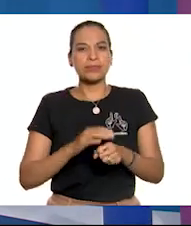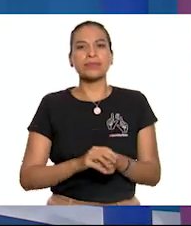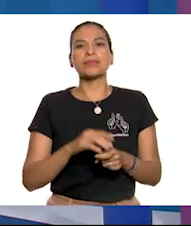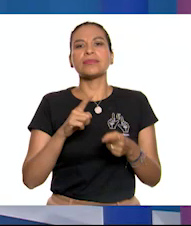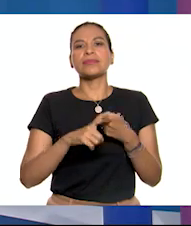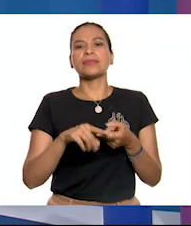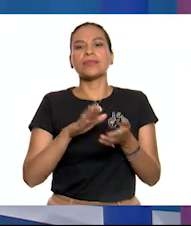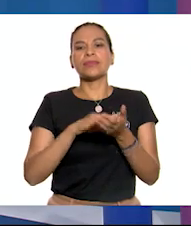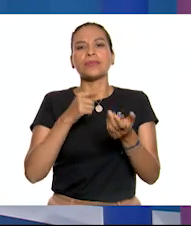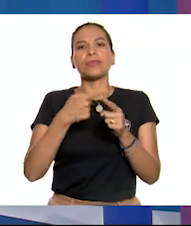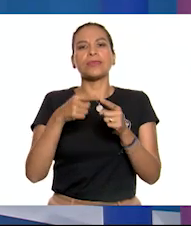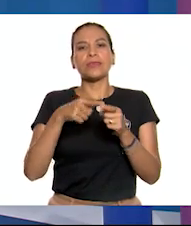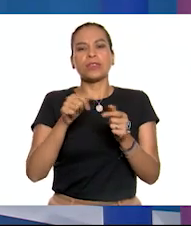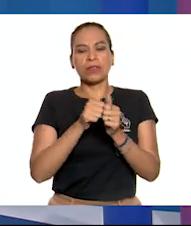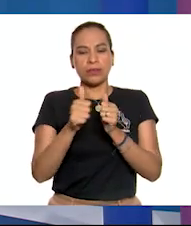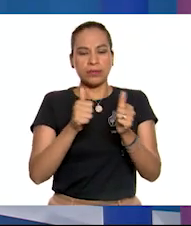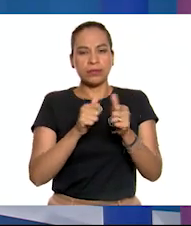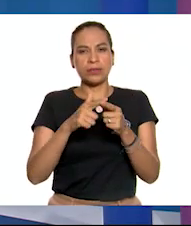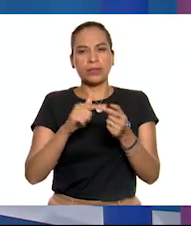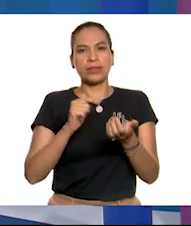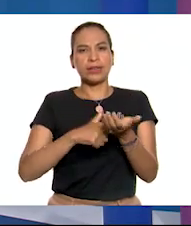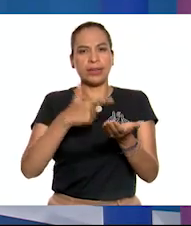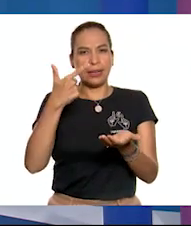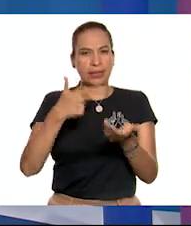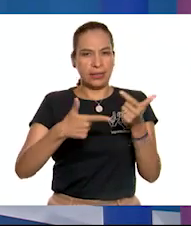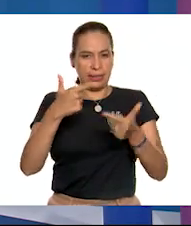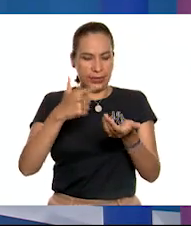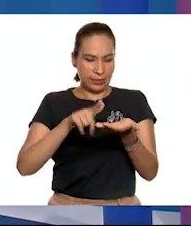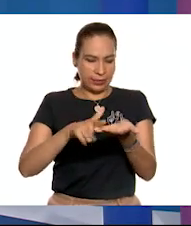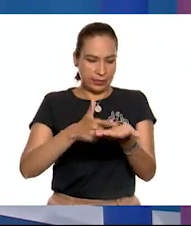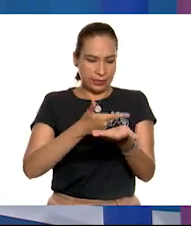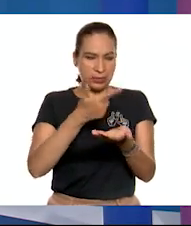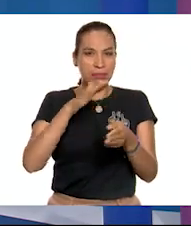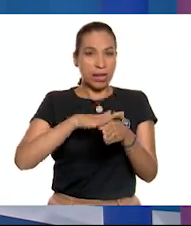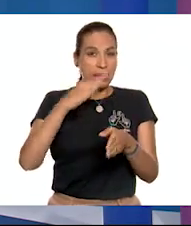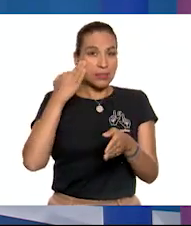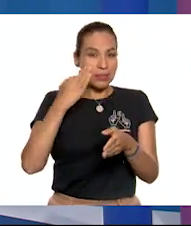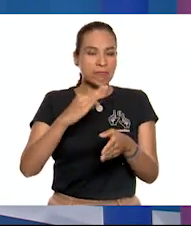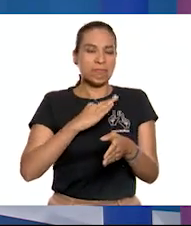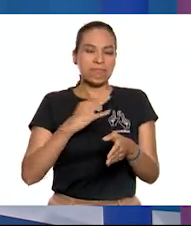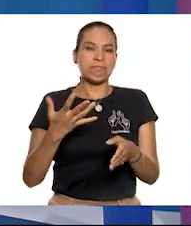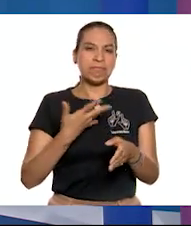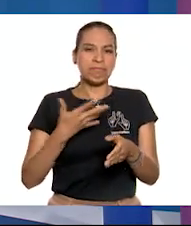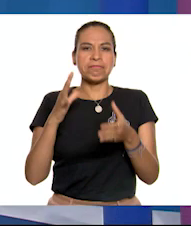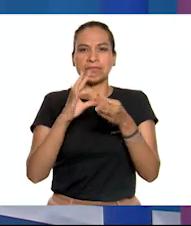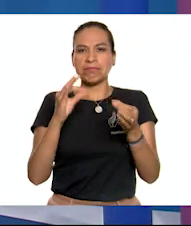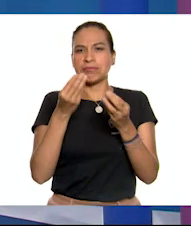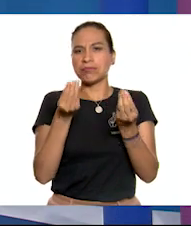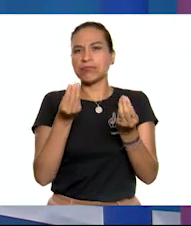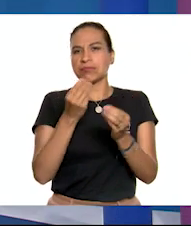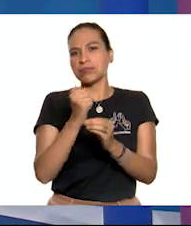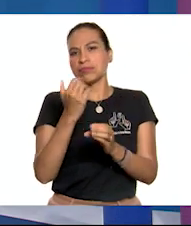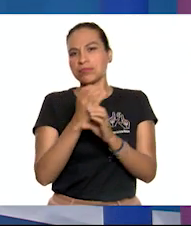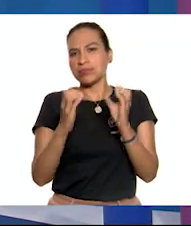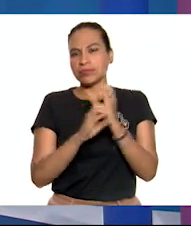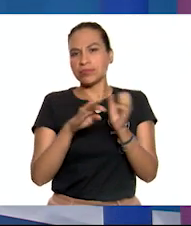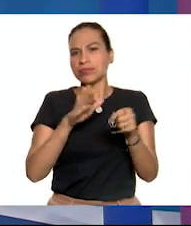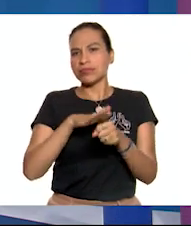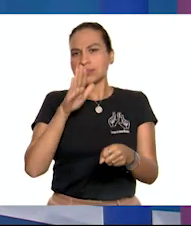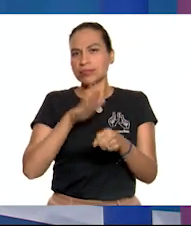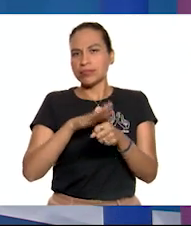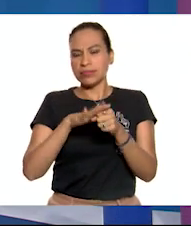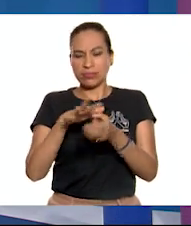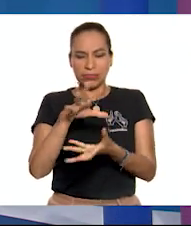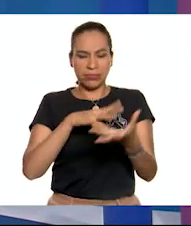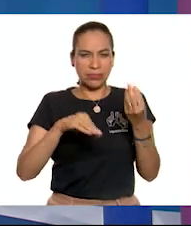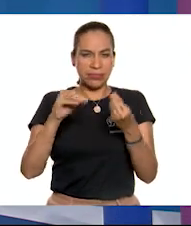La nata que se obtiene separando la grasa de la leche, y si tuviéramos más tiempo, podríamos hablar de muchísimas otras más